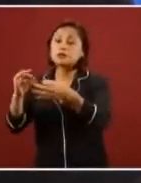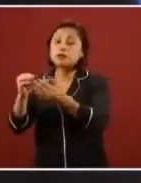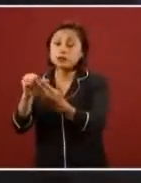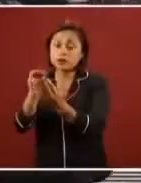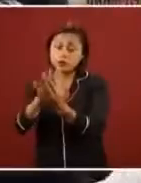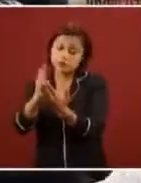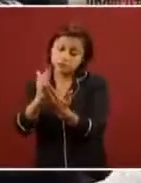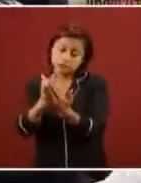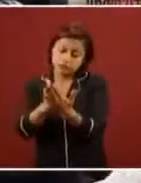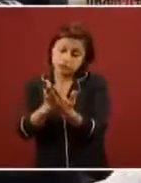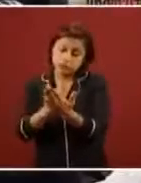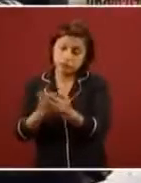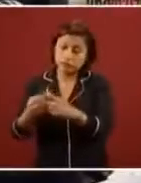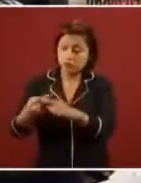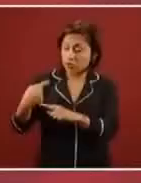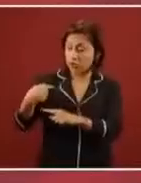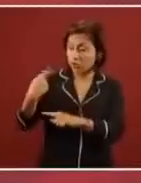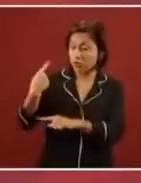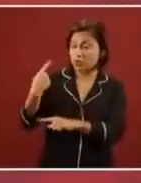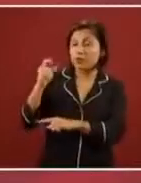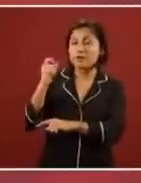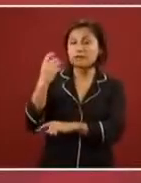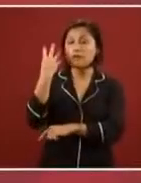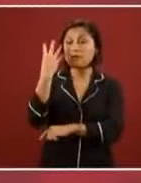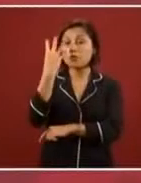en las últimas 24 horas.